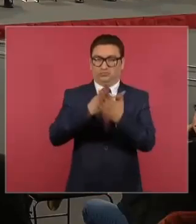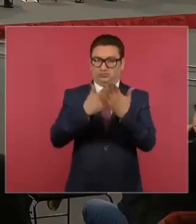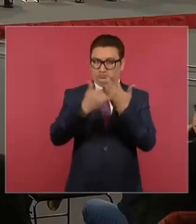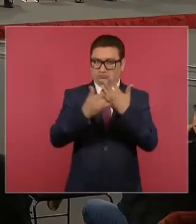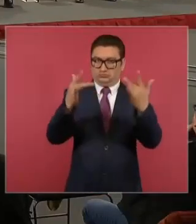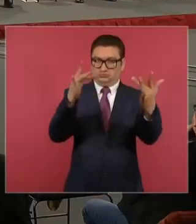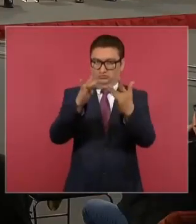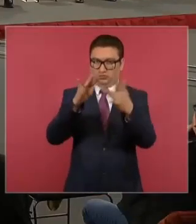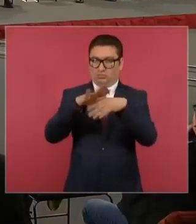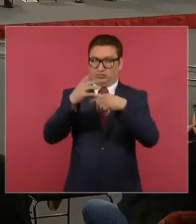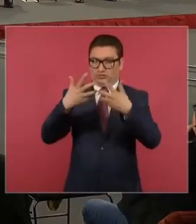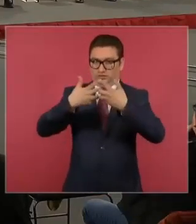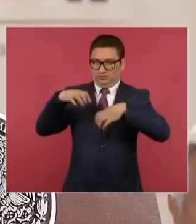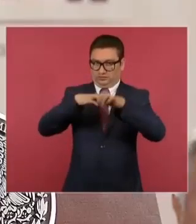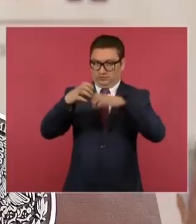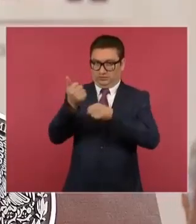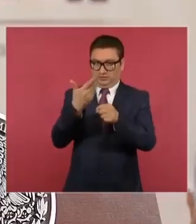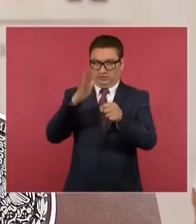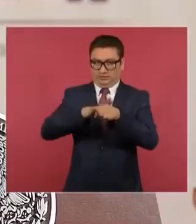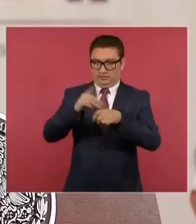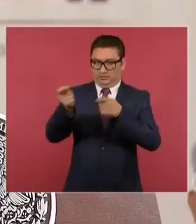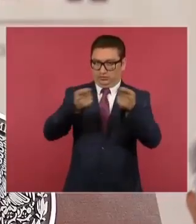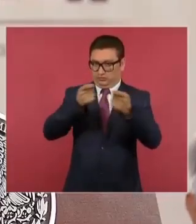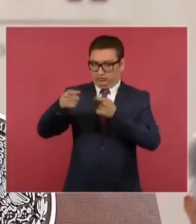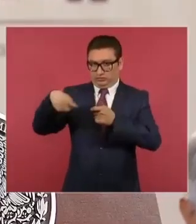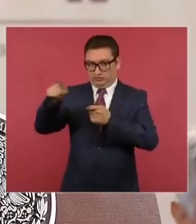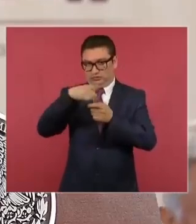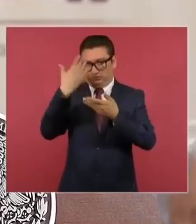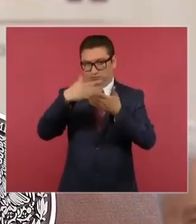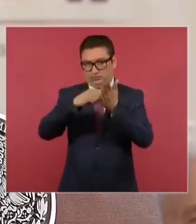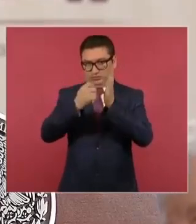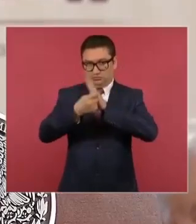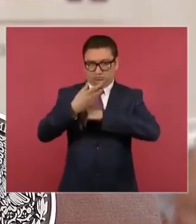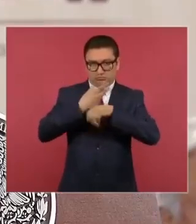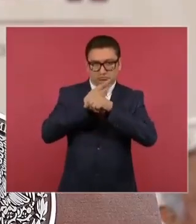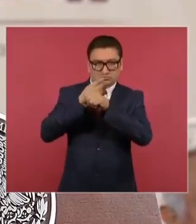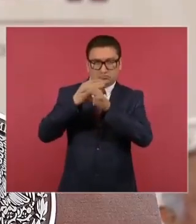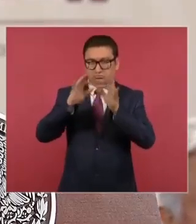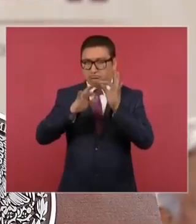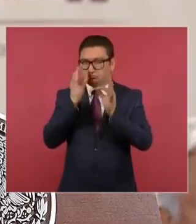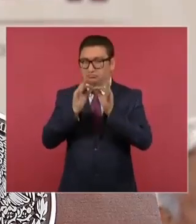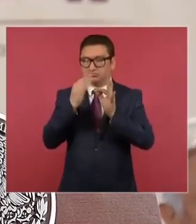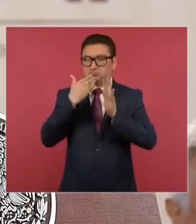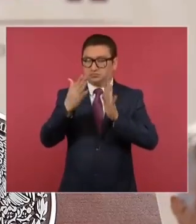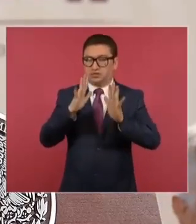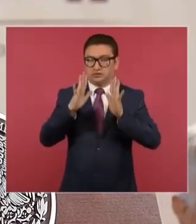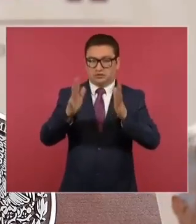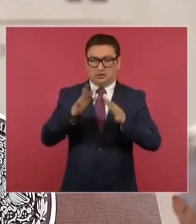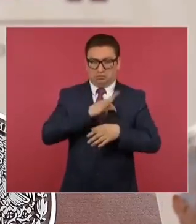Después de que la empresa administrativamente y técnicamente pudo